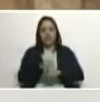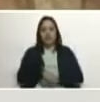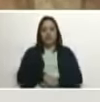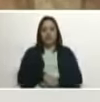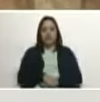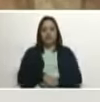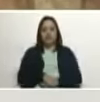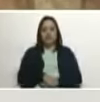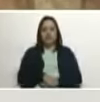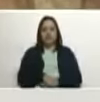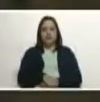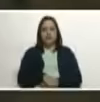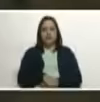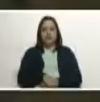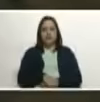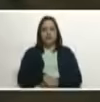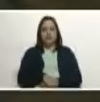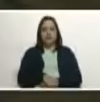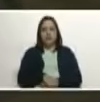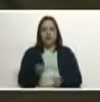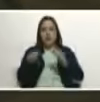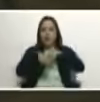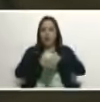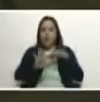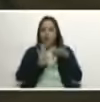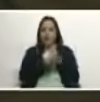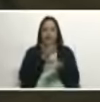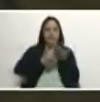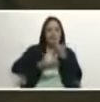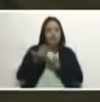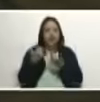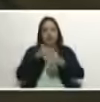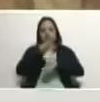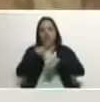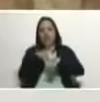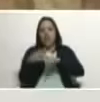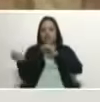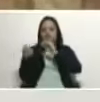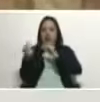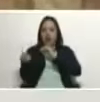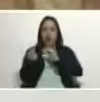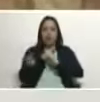un concepto de convivencia nacional, de diálogo,